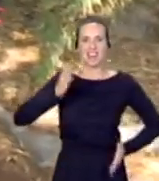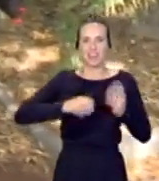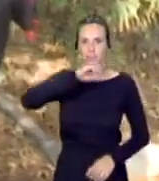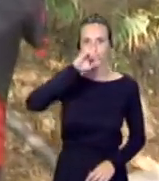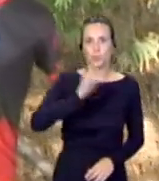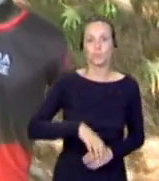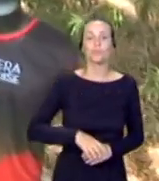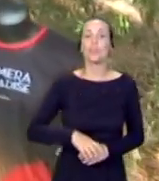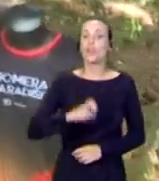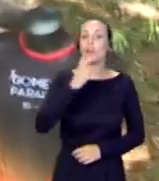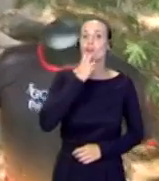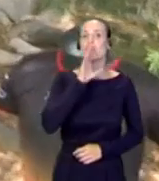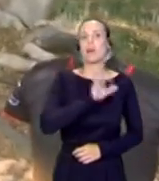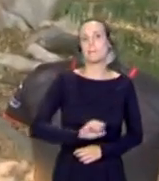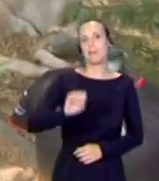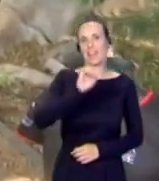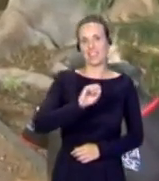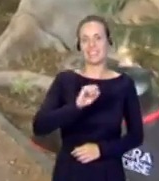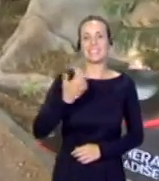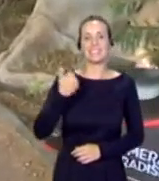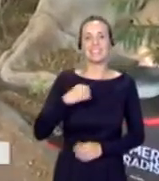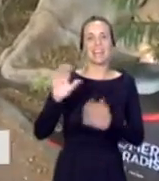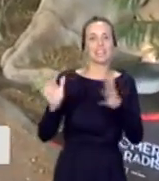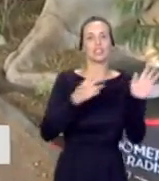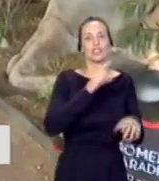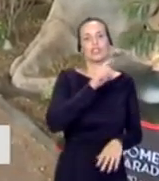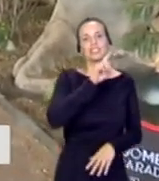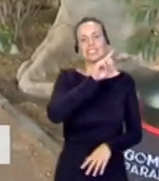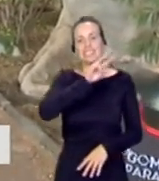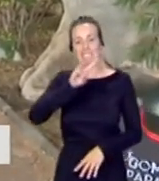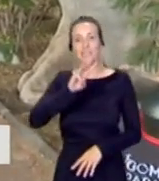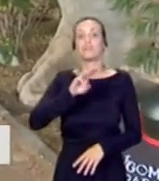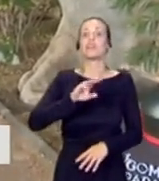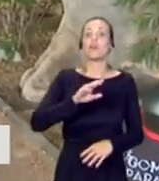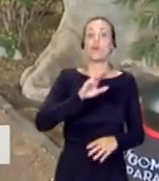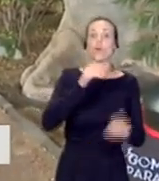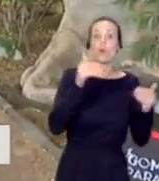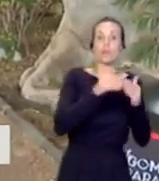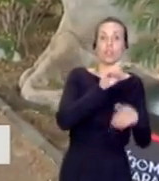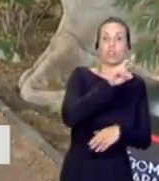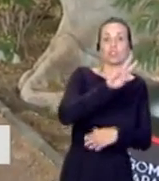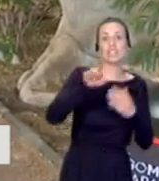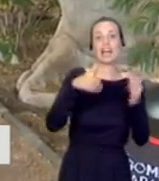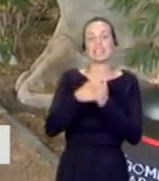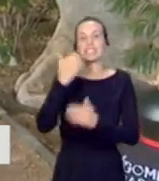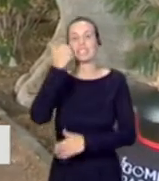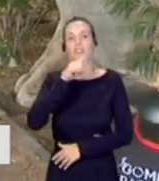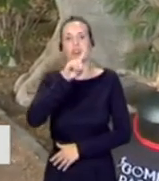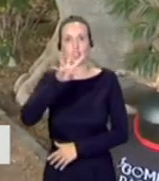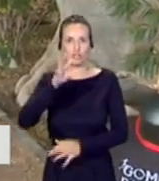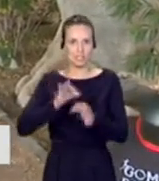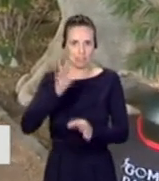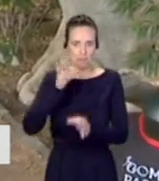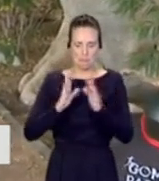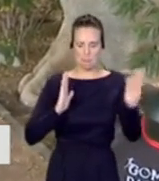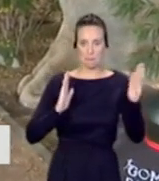de Gomera Paradise, que vivirá su 13ª edición de jueves 12 hasta el sábado 14 de septiembre. Un evento que